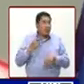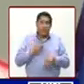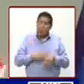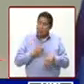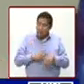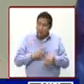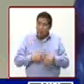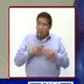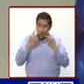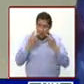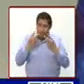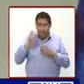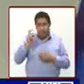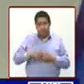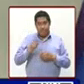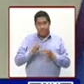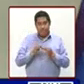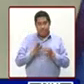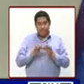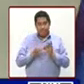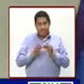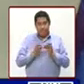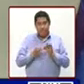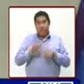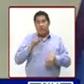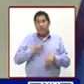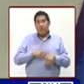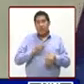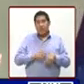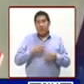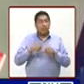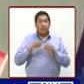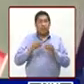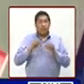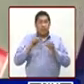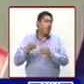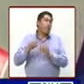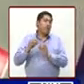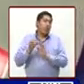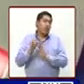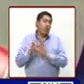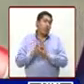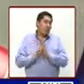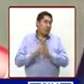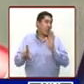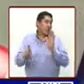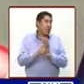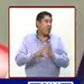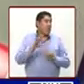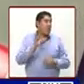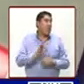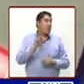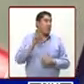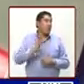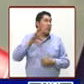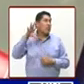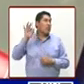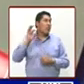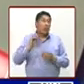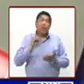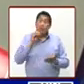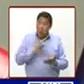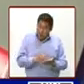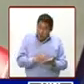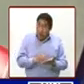TCP, se ha visto la necesidad de ajustar los elementos constitutivos de la ley 929 que establecía,